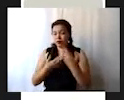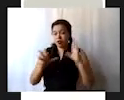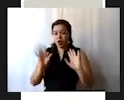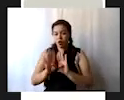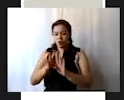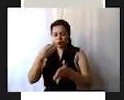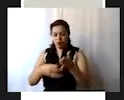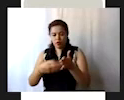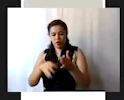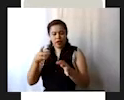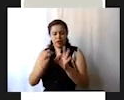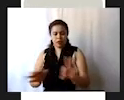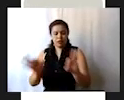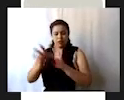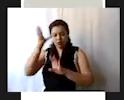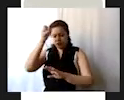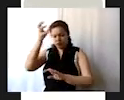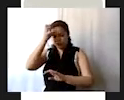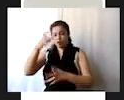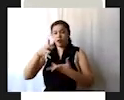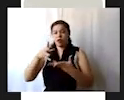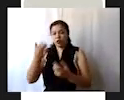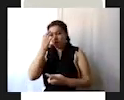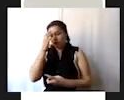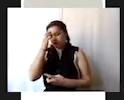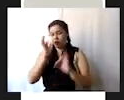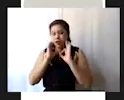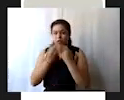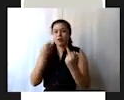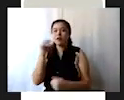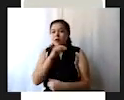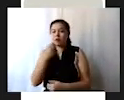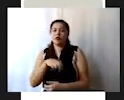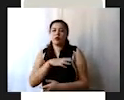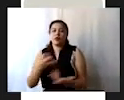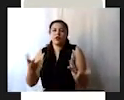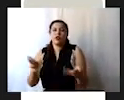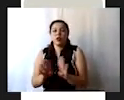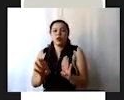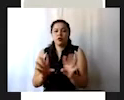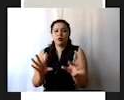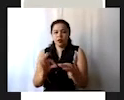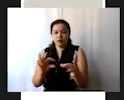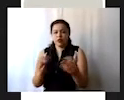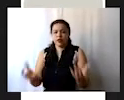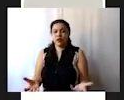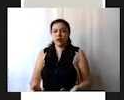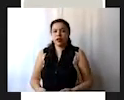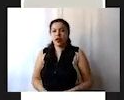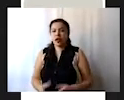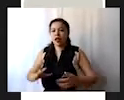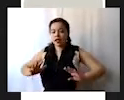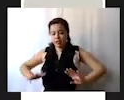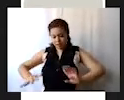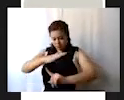sepa todos estos conceptos, al menos de manera rápida. Como lo hicimos fue tener un poco de contexto sobre